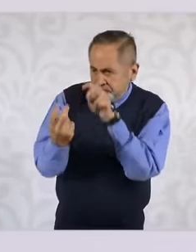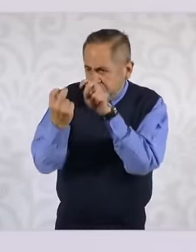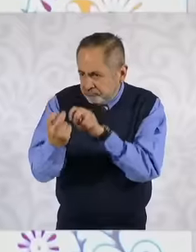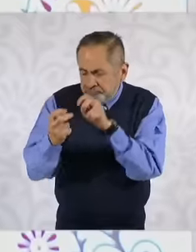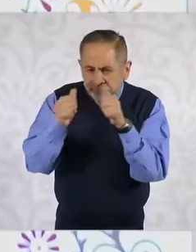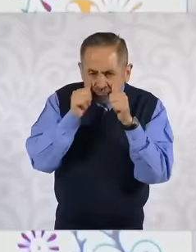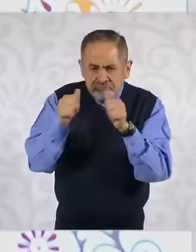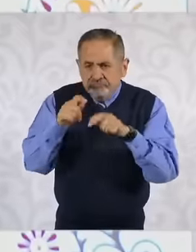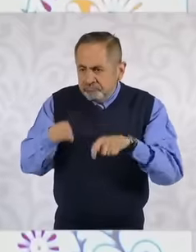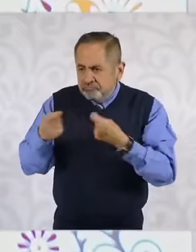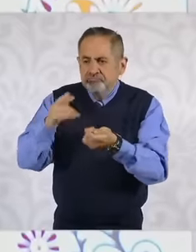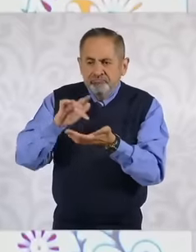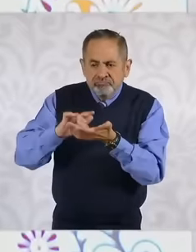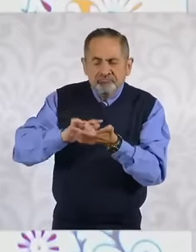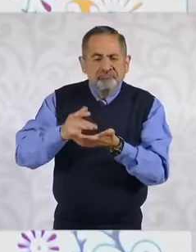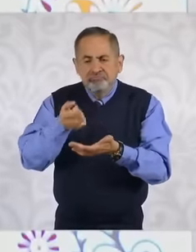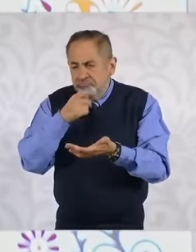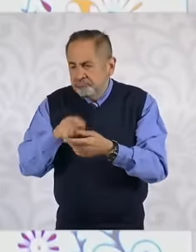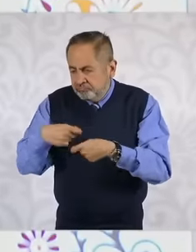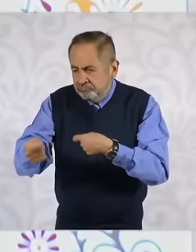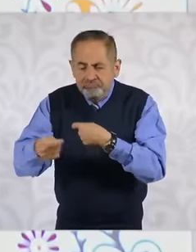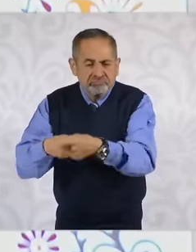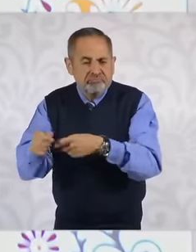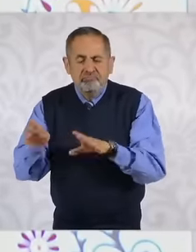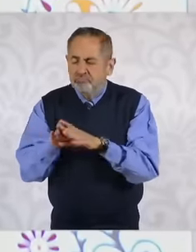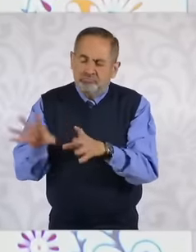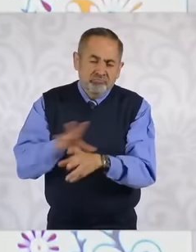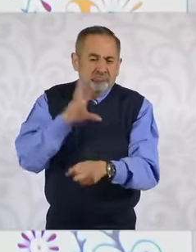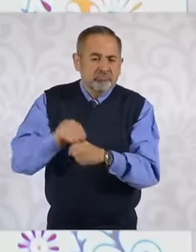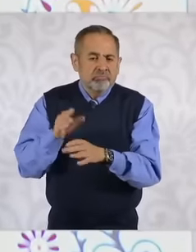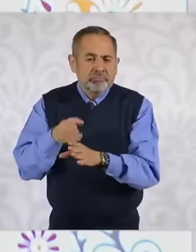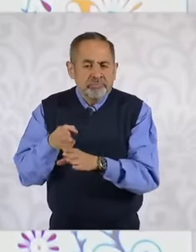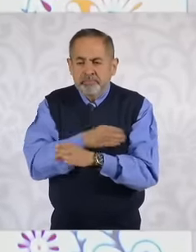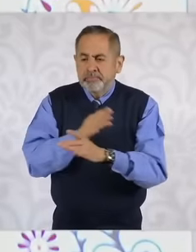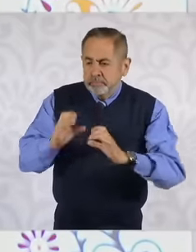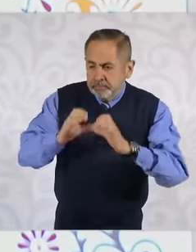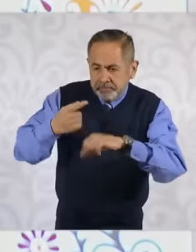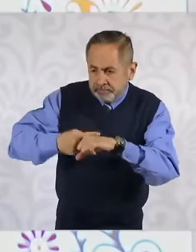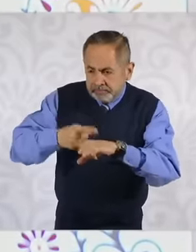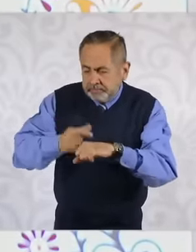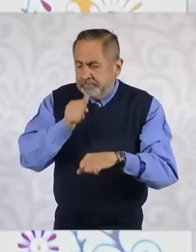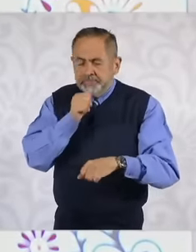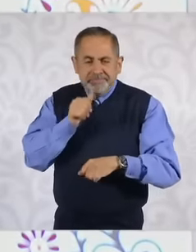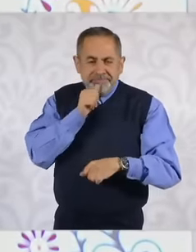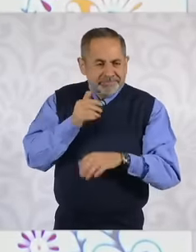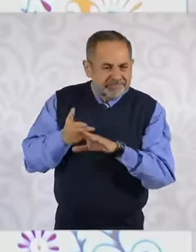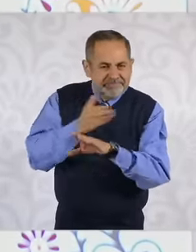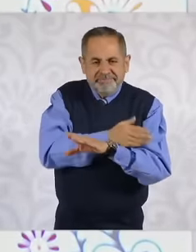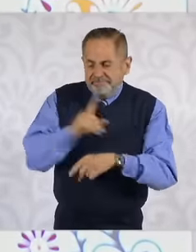como en todo el esquema, desde la prevención hasta la atención de la salud,